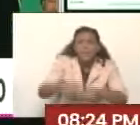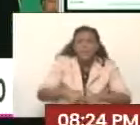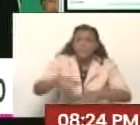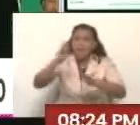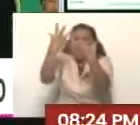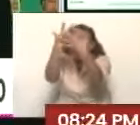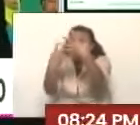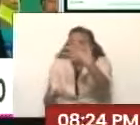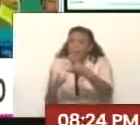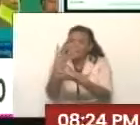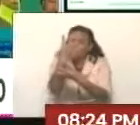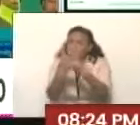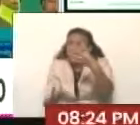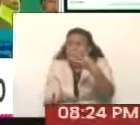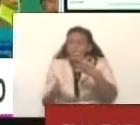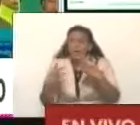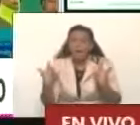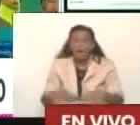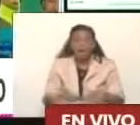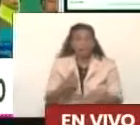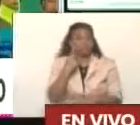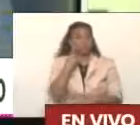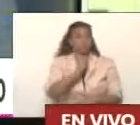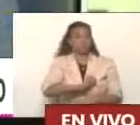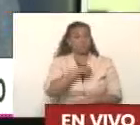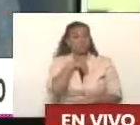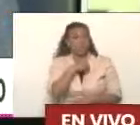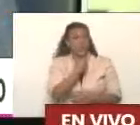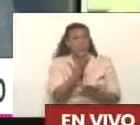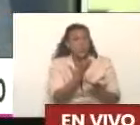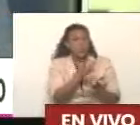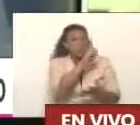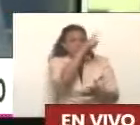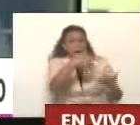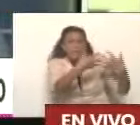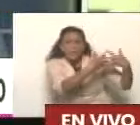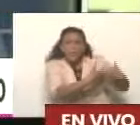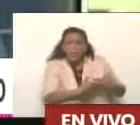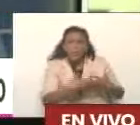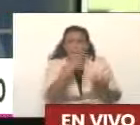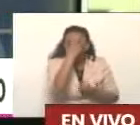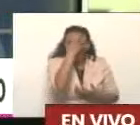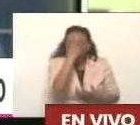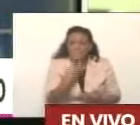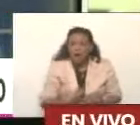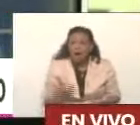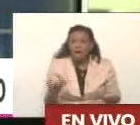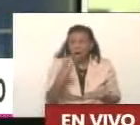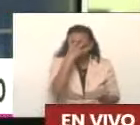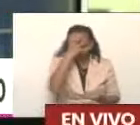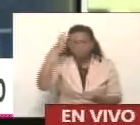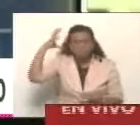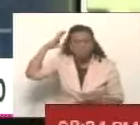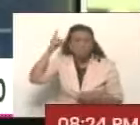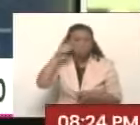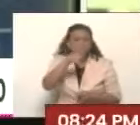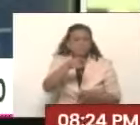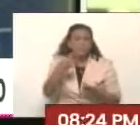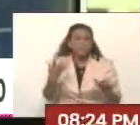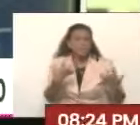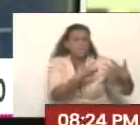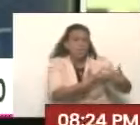encarcelada en estas manifestaciones? Bueno, eso va quitando las máscaras. Ellos pretenden